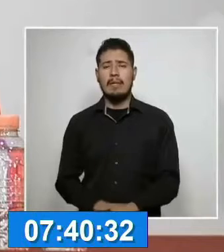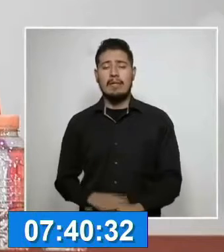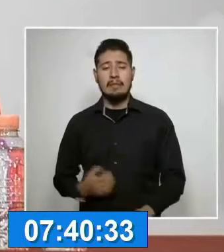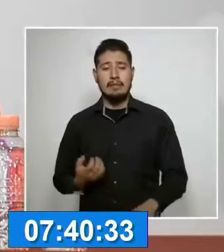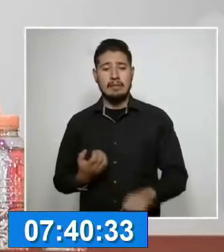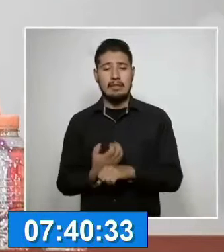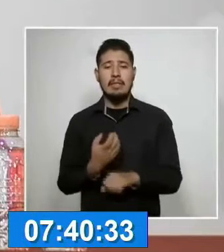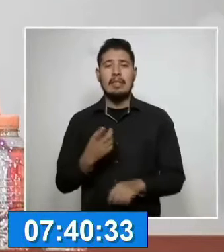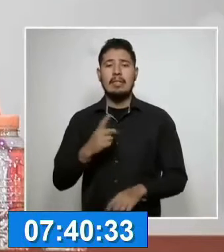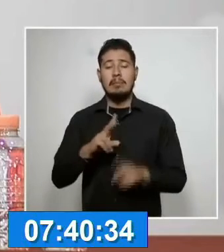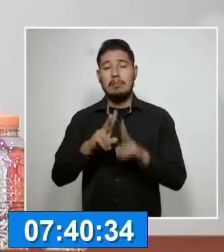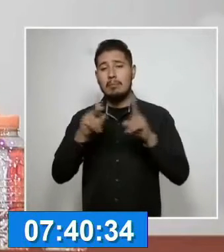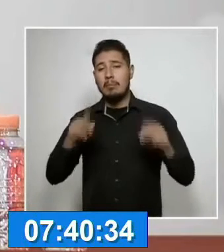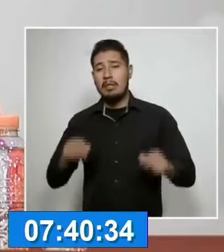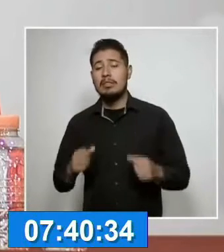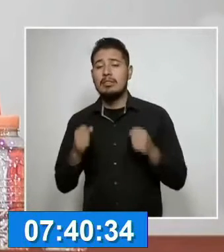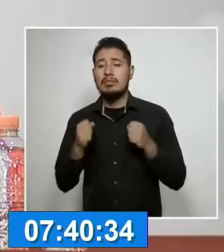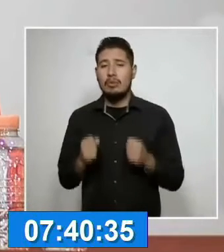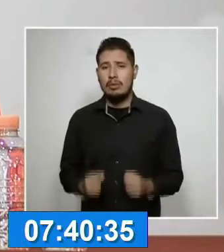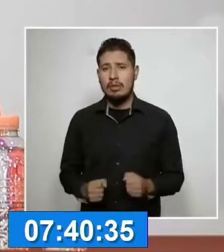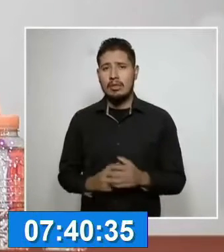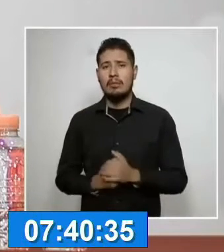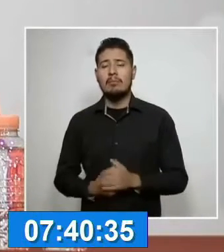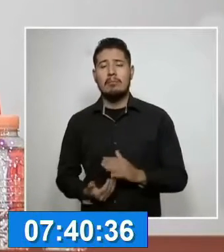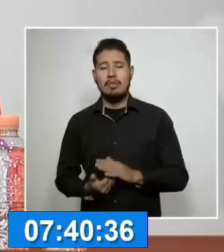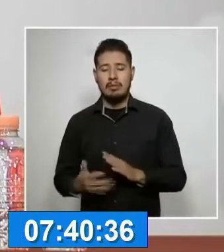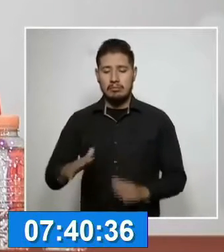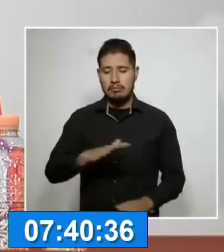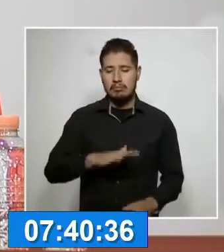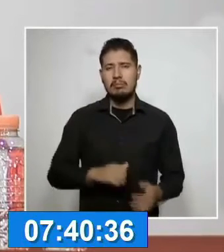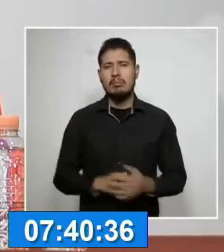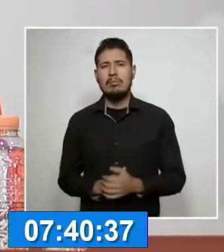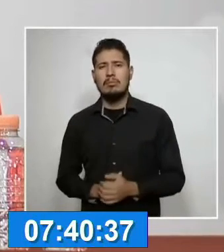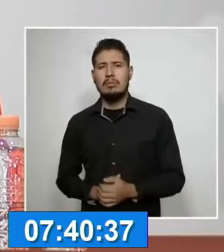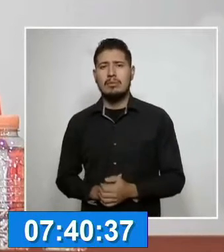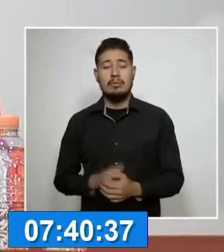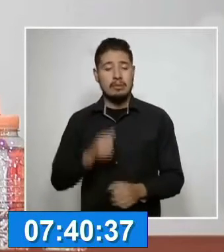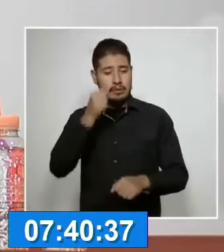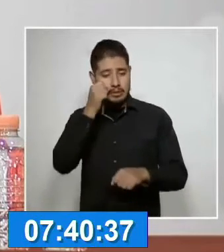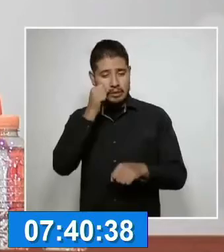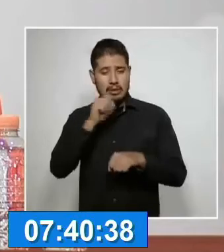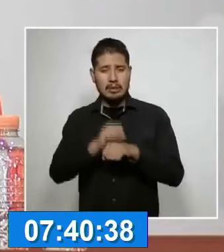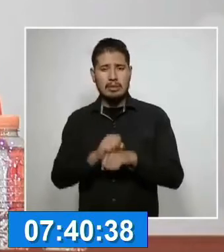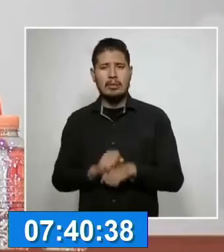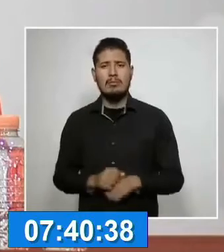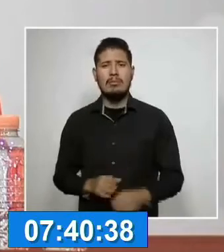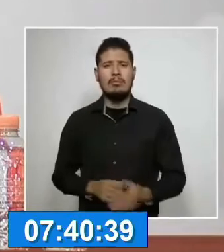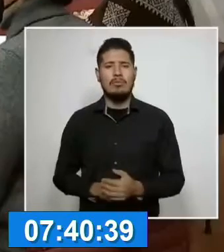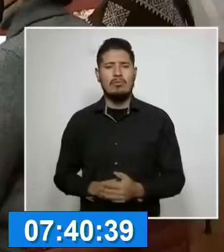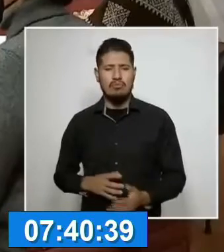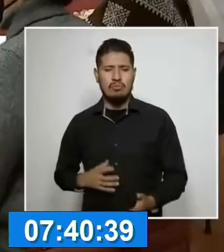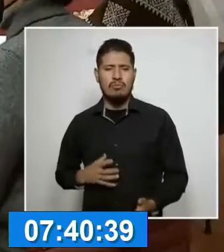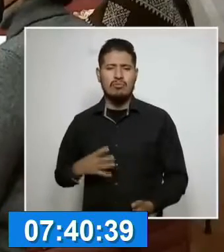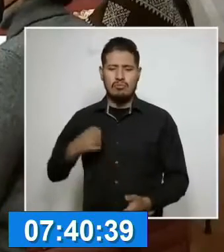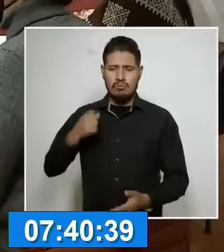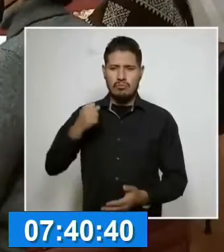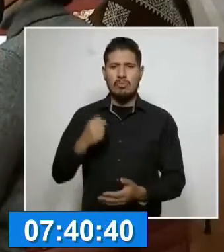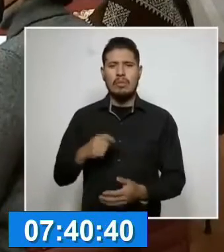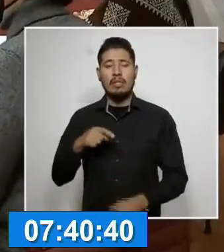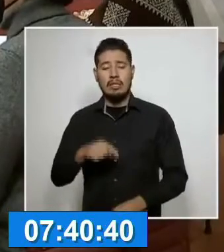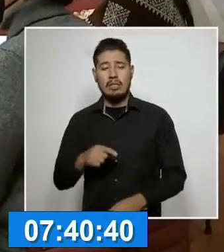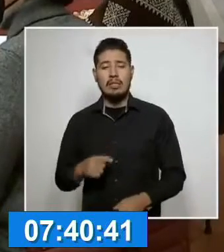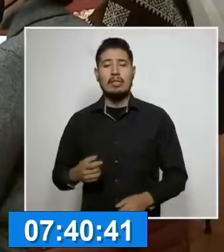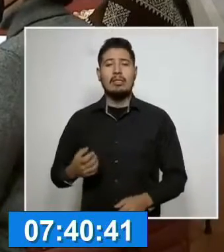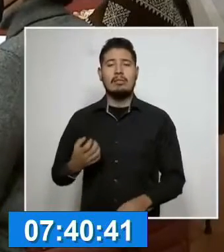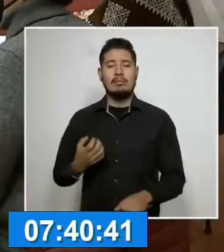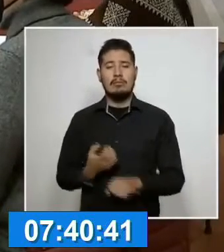de construcción de paz y seguridad y las mesas regionales. Desde la Secretaría mantendremos el fortalecimiento de la